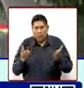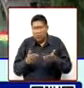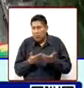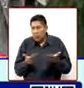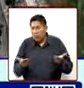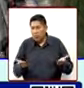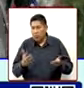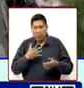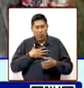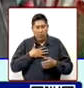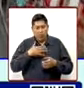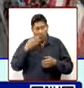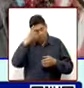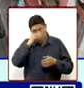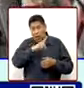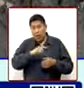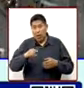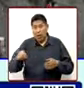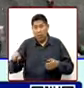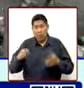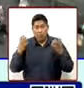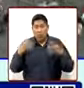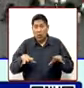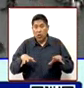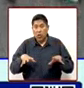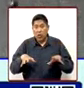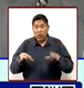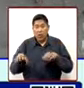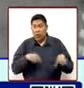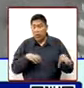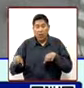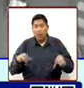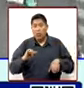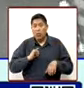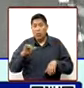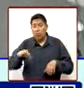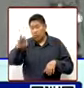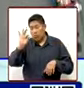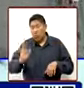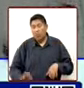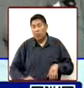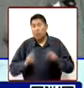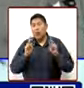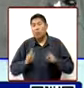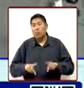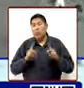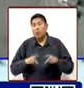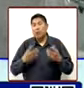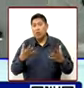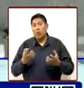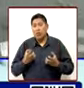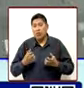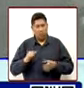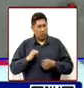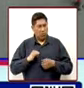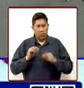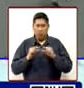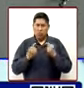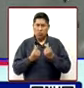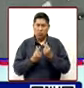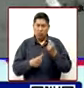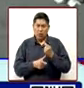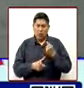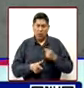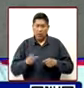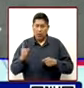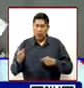vamos a ir? Yo me voy a meter. Es ellos más bien que ahora quieren meterse en la gestión. Quieren que yo nombre a las personas que ellos quieren. Es como si yo fuera al sindicato y dije, este quiero